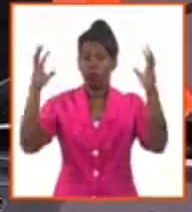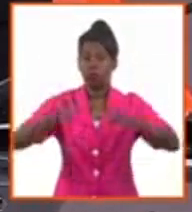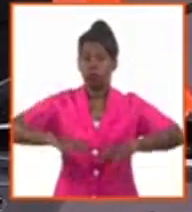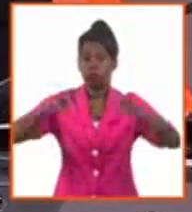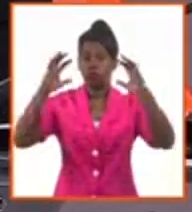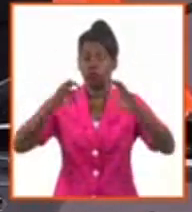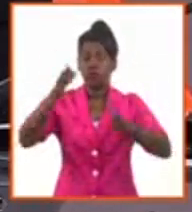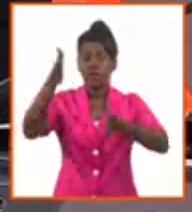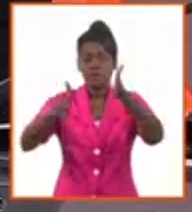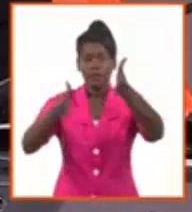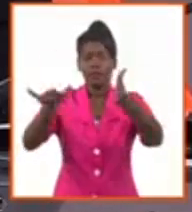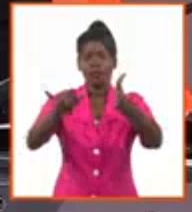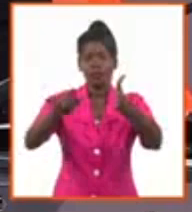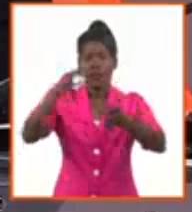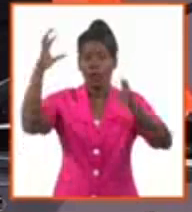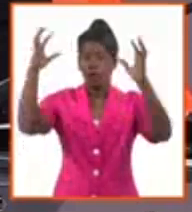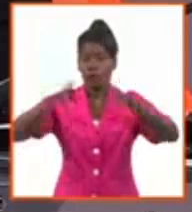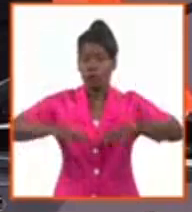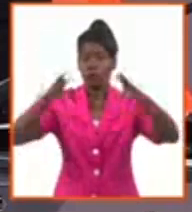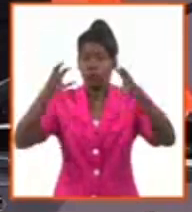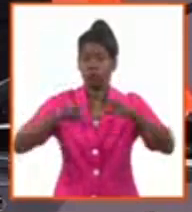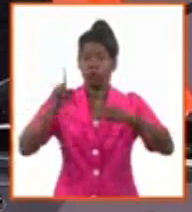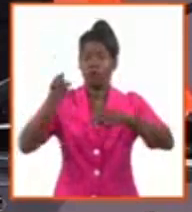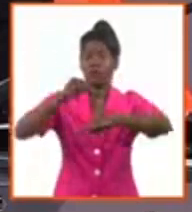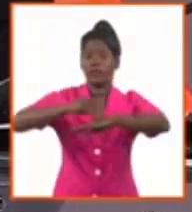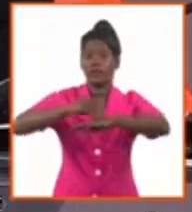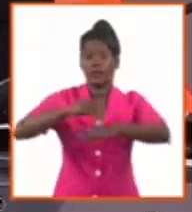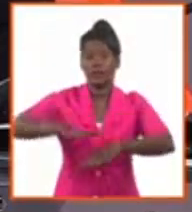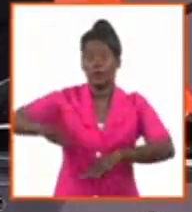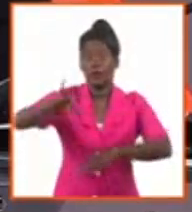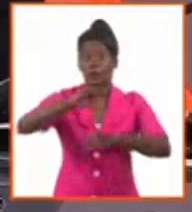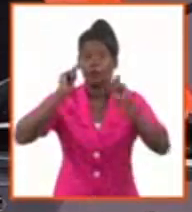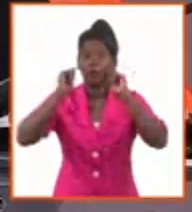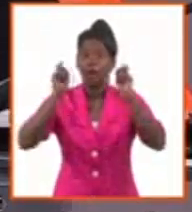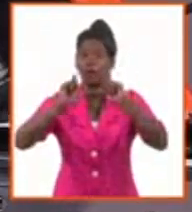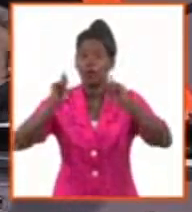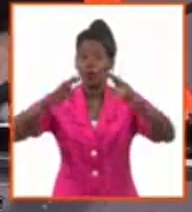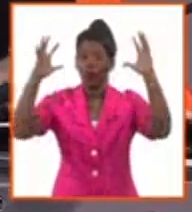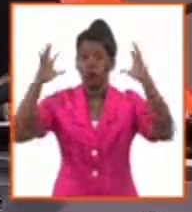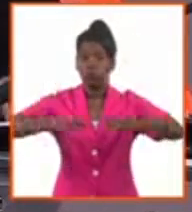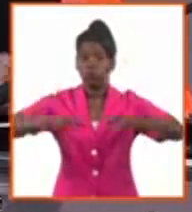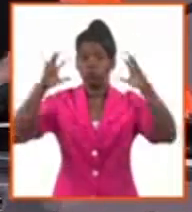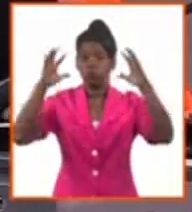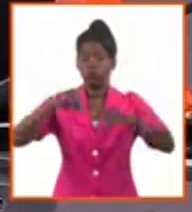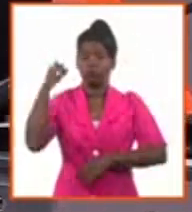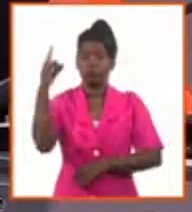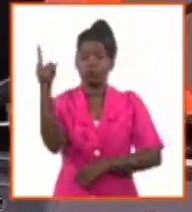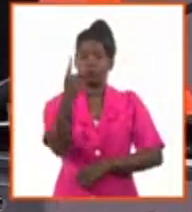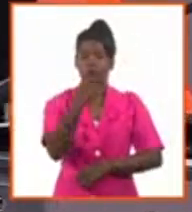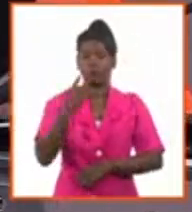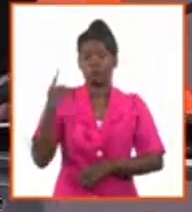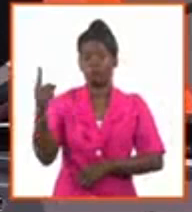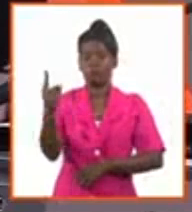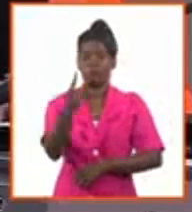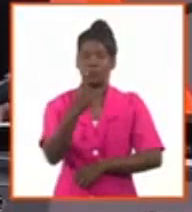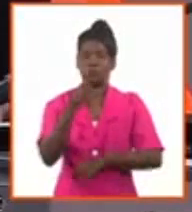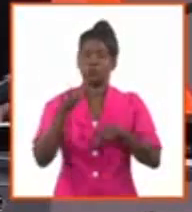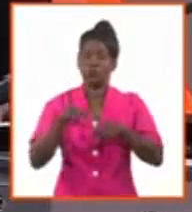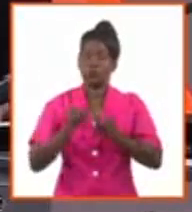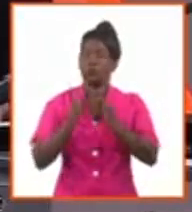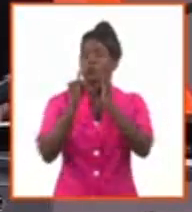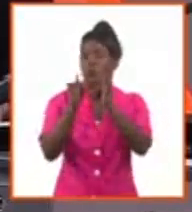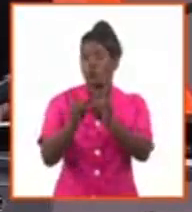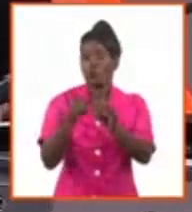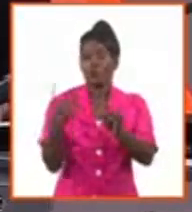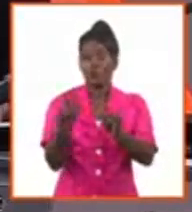y pedía prestar la mayor atención a la evolución de esta compleja situación. Así que es la noticia con la que comenzamos esta